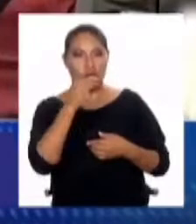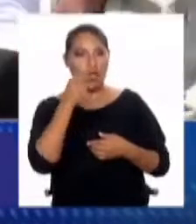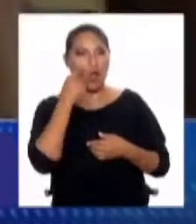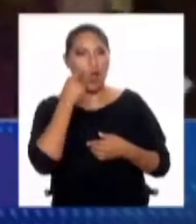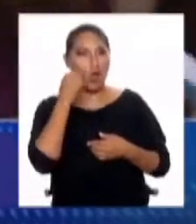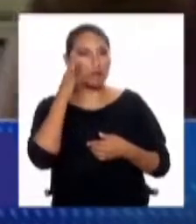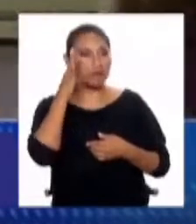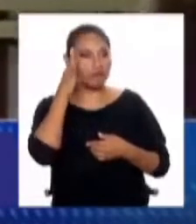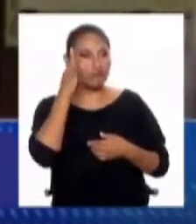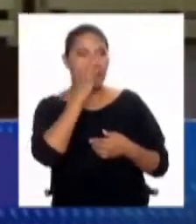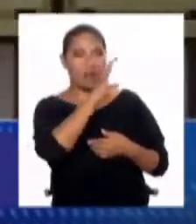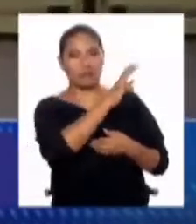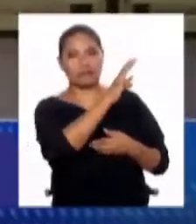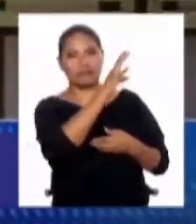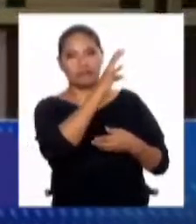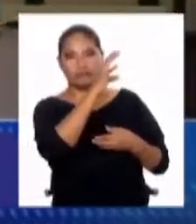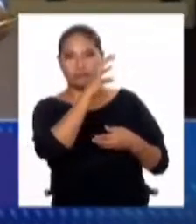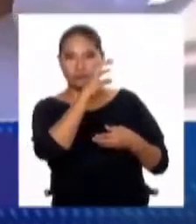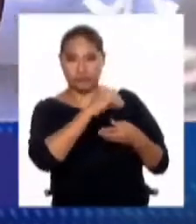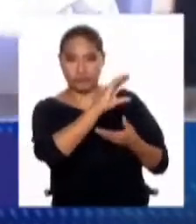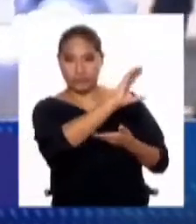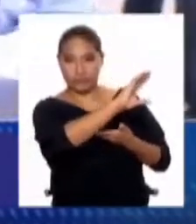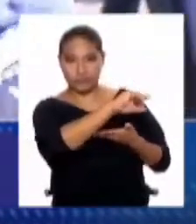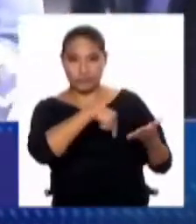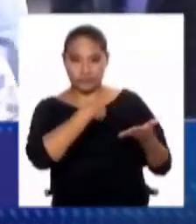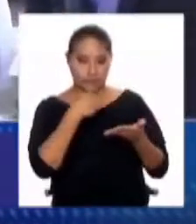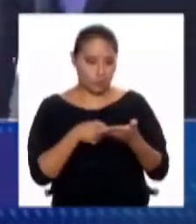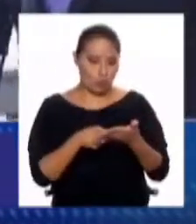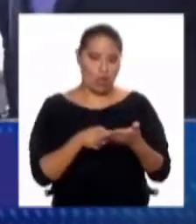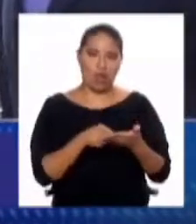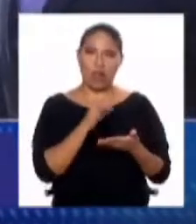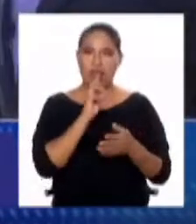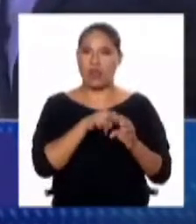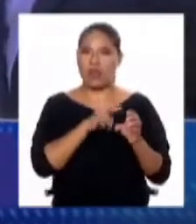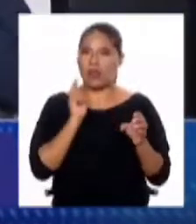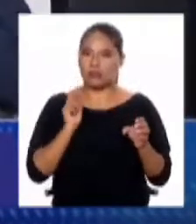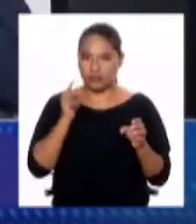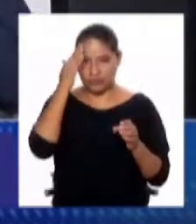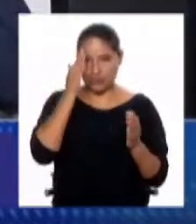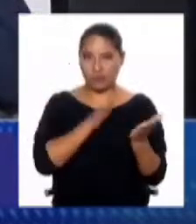una renuncia por fax, ¿cierto? Segundo lugar,